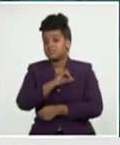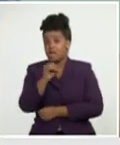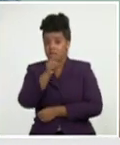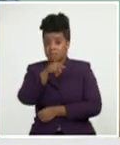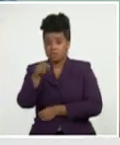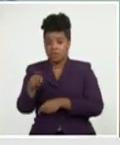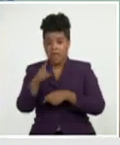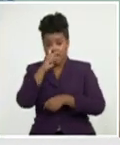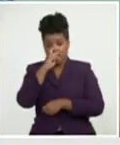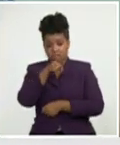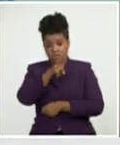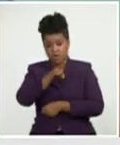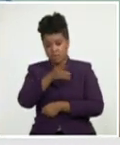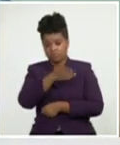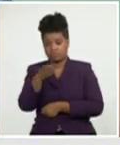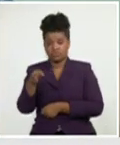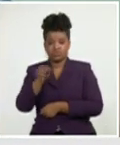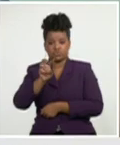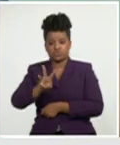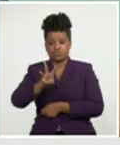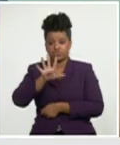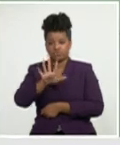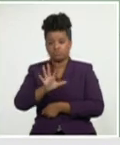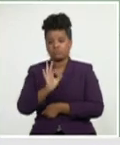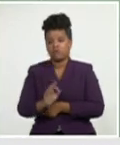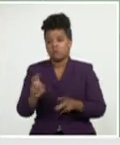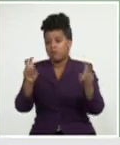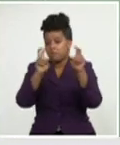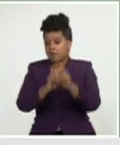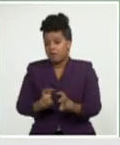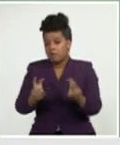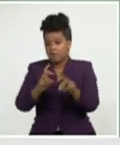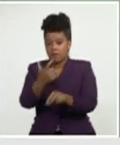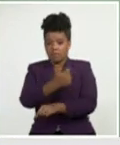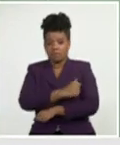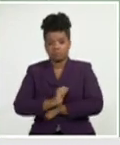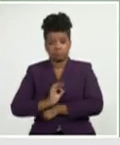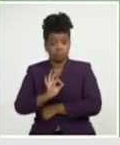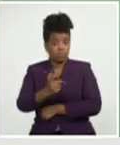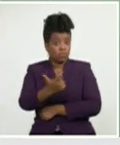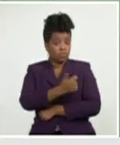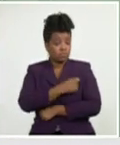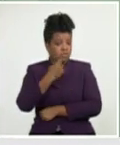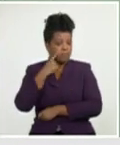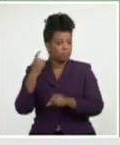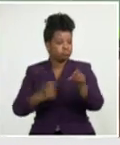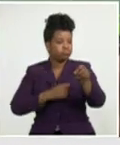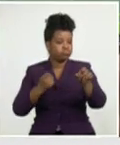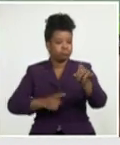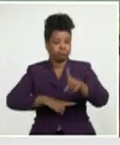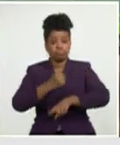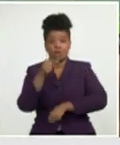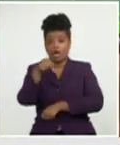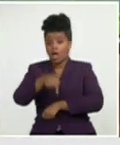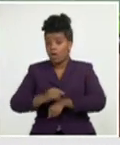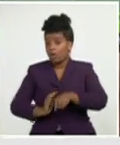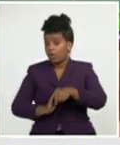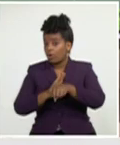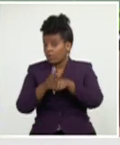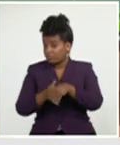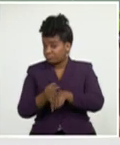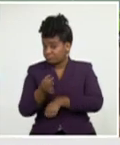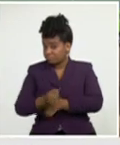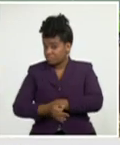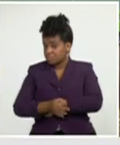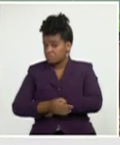35 años de edad se incluyen en el estudio. Abdala otra vez invita a la batalla, ahora desde la ciencia y con brazos jóvenes